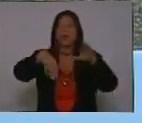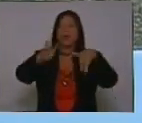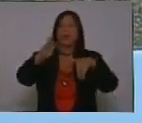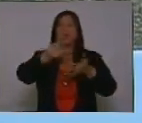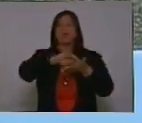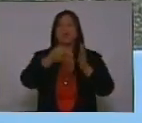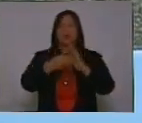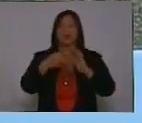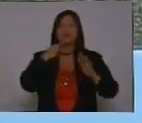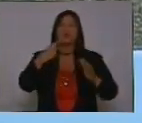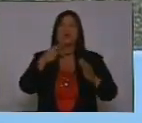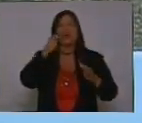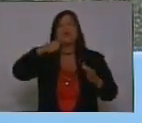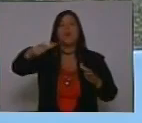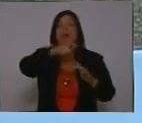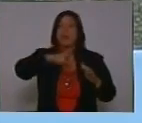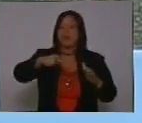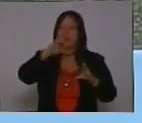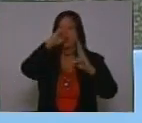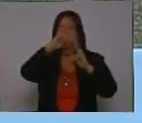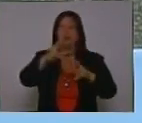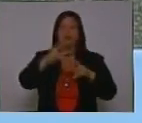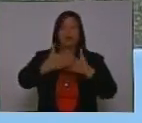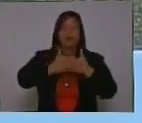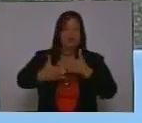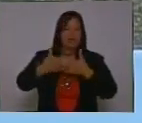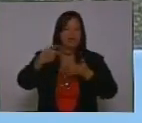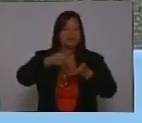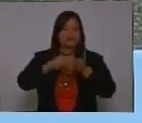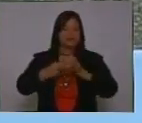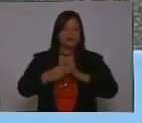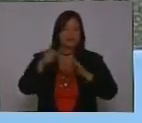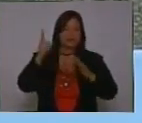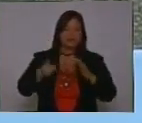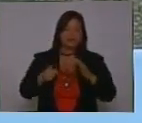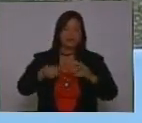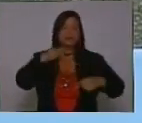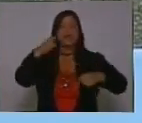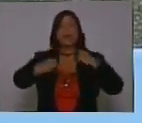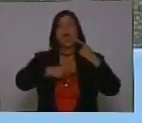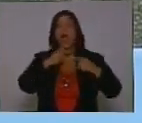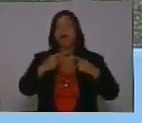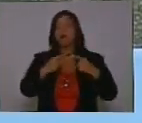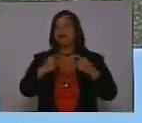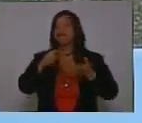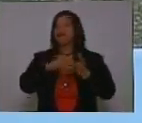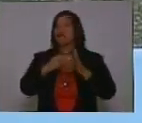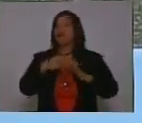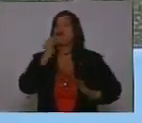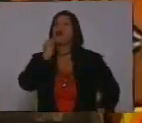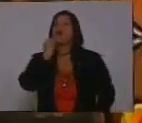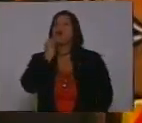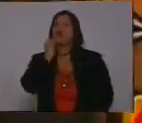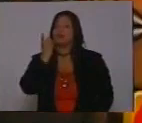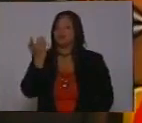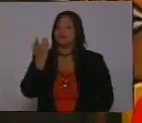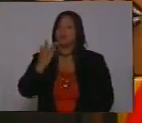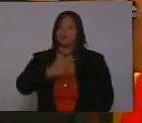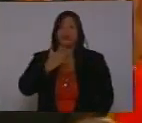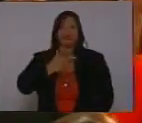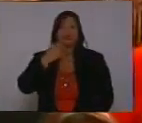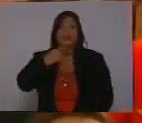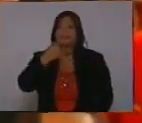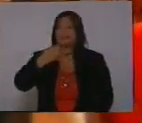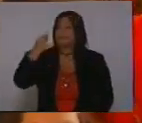apuesta por ese pueblo. Y más allá de todo eso, es hablar de la esencia de la juventud. Yo siempre